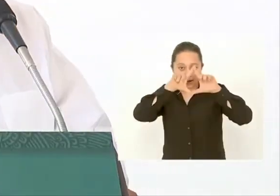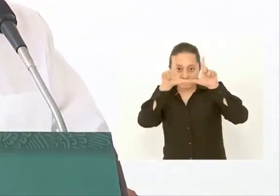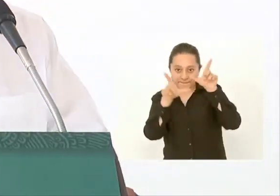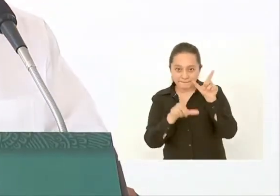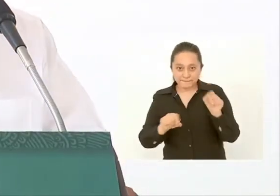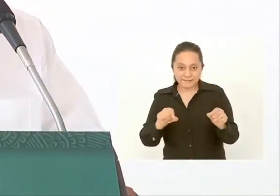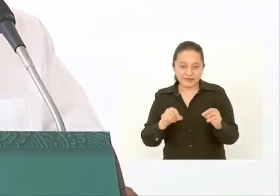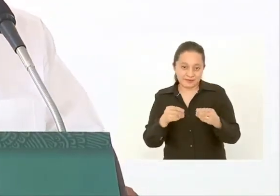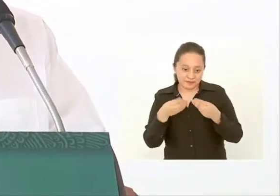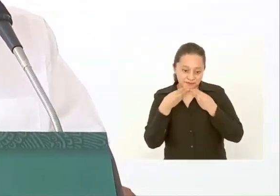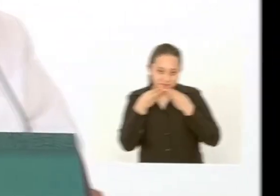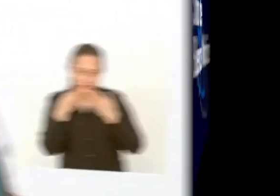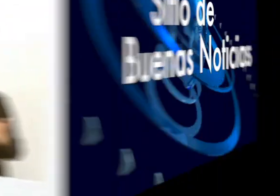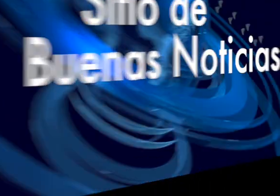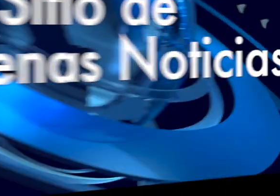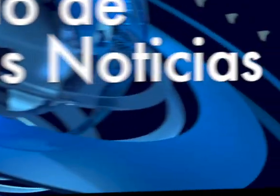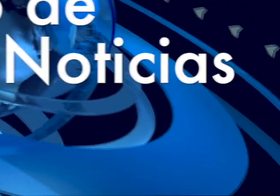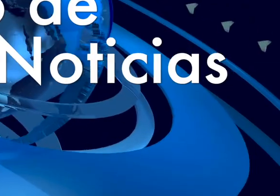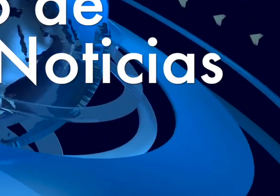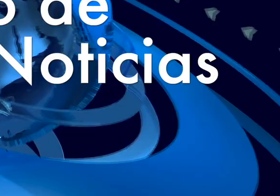todas ya todos